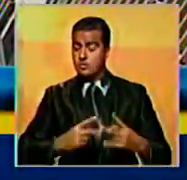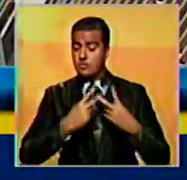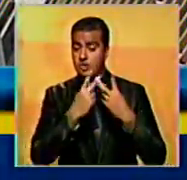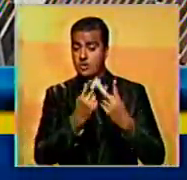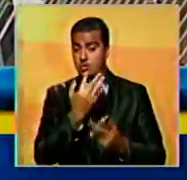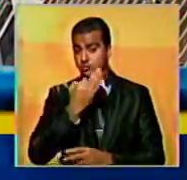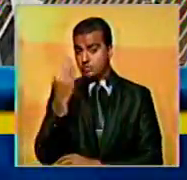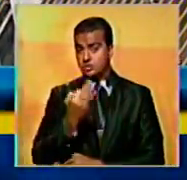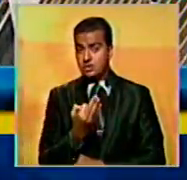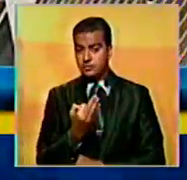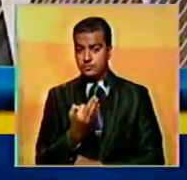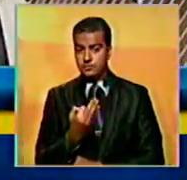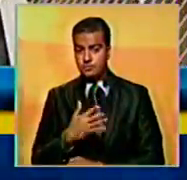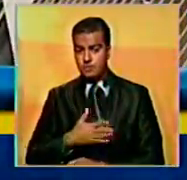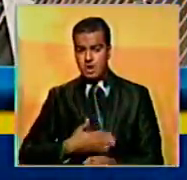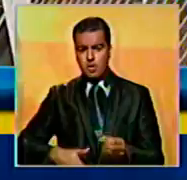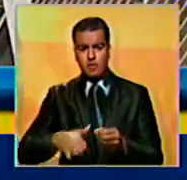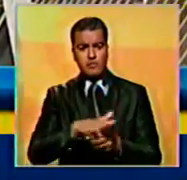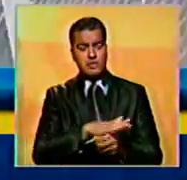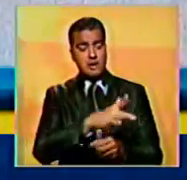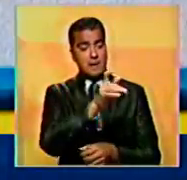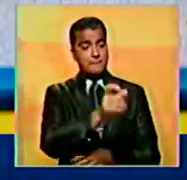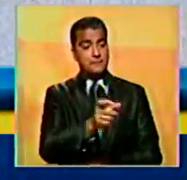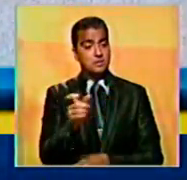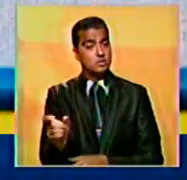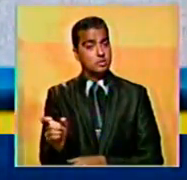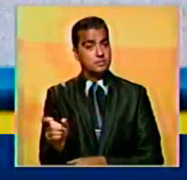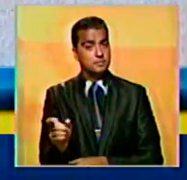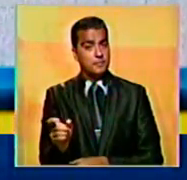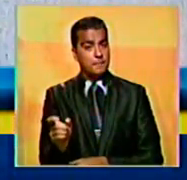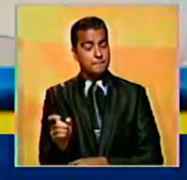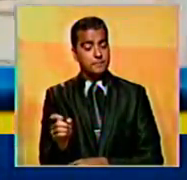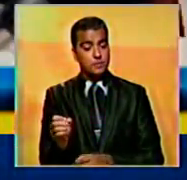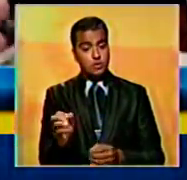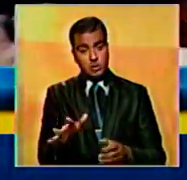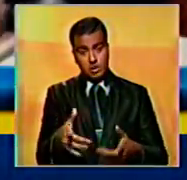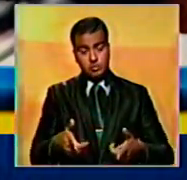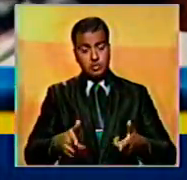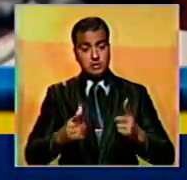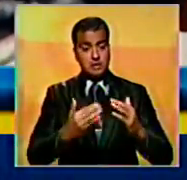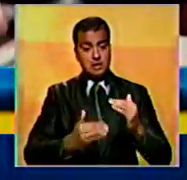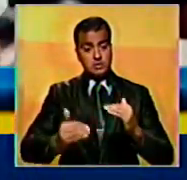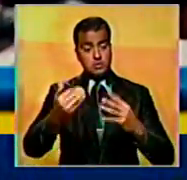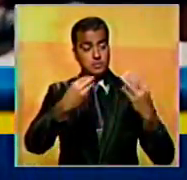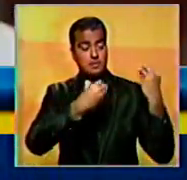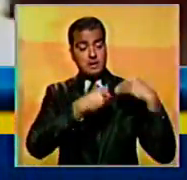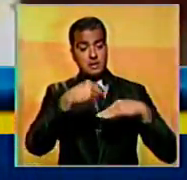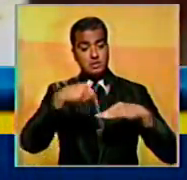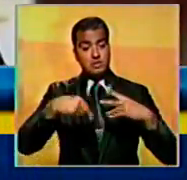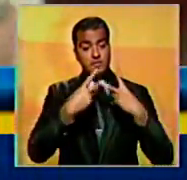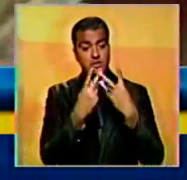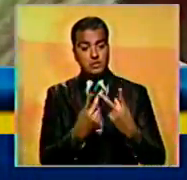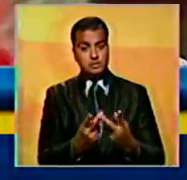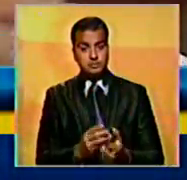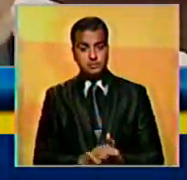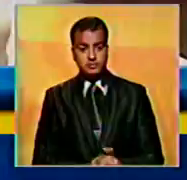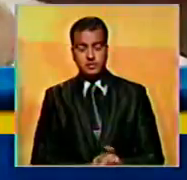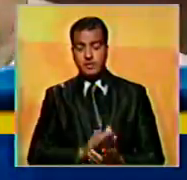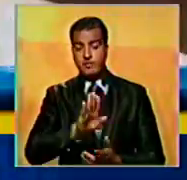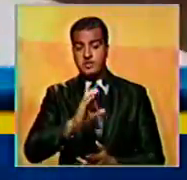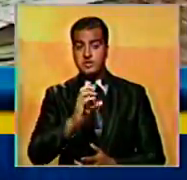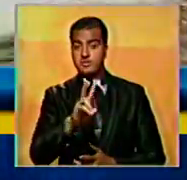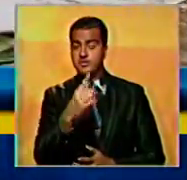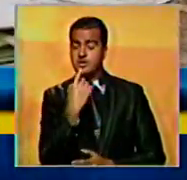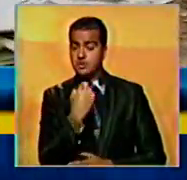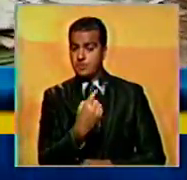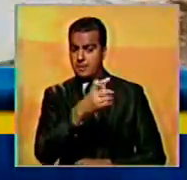autorizados podrán cobrar a sus clientes las tarifas que autorice la superintendencia nacional de valores el bcb aclaró